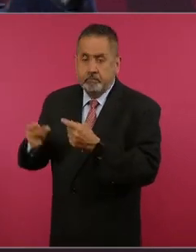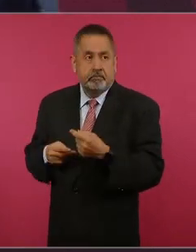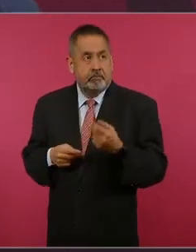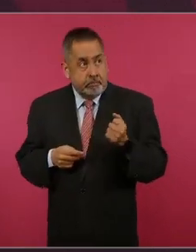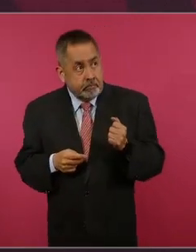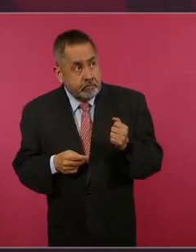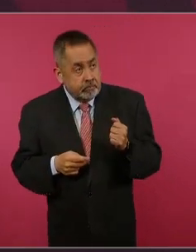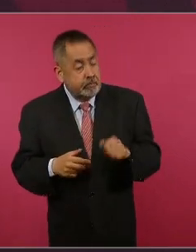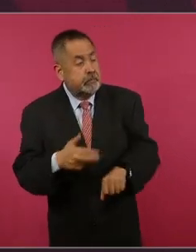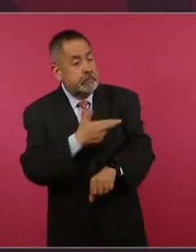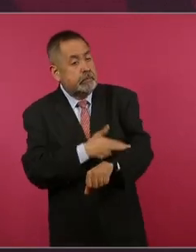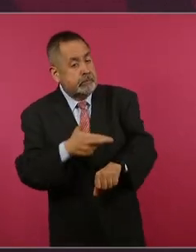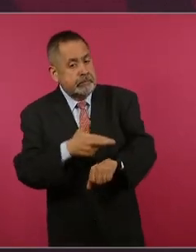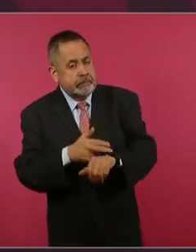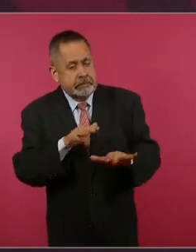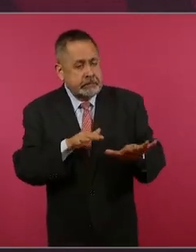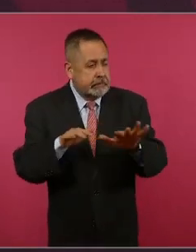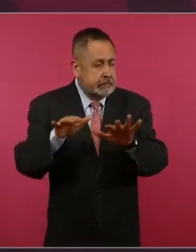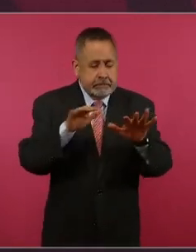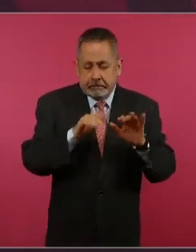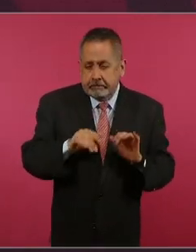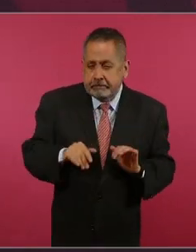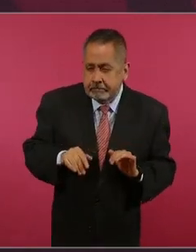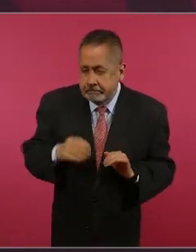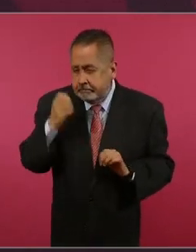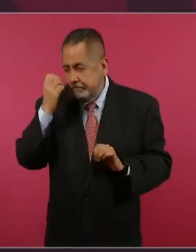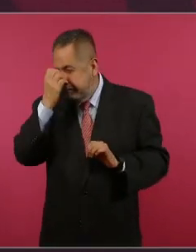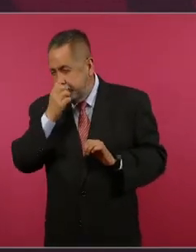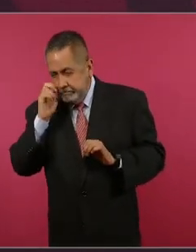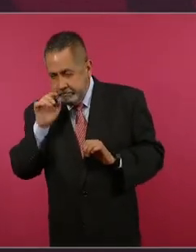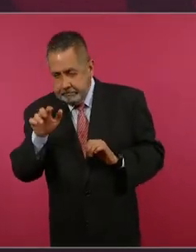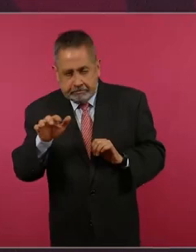se hizo pues un sondeo y se